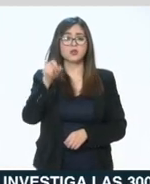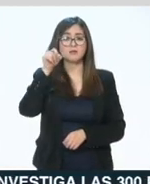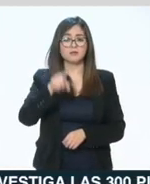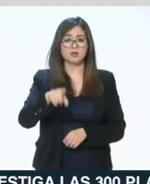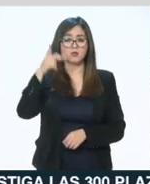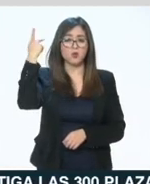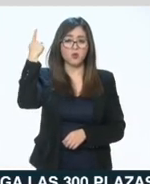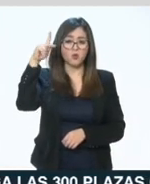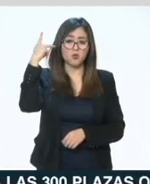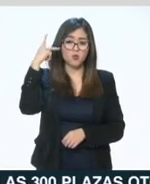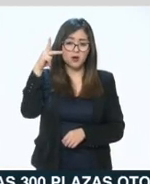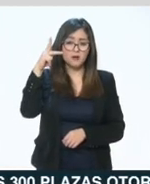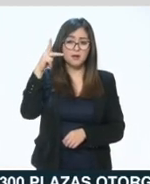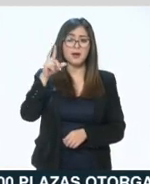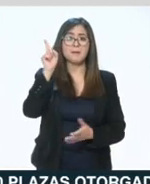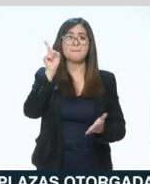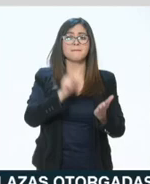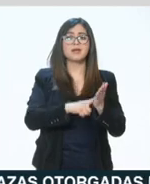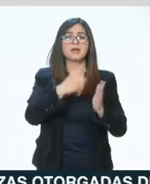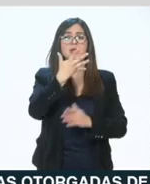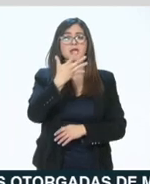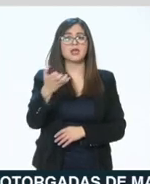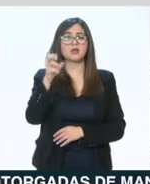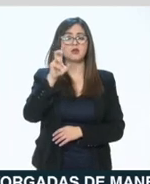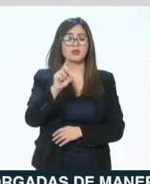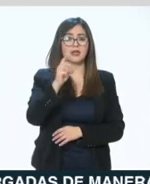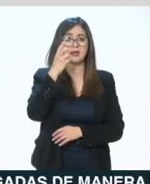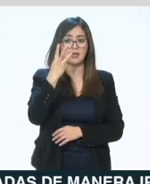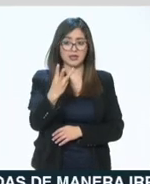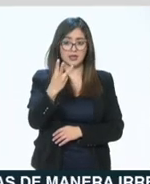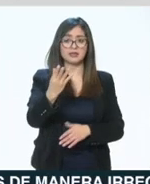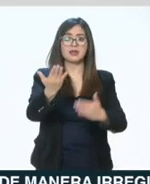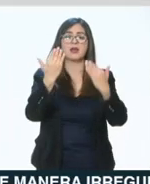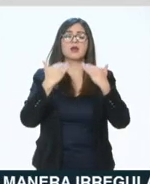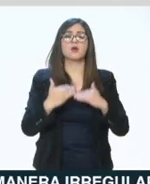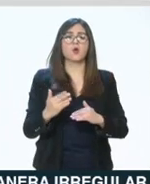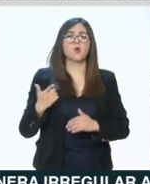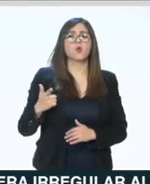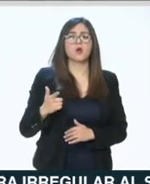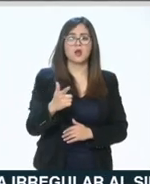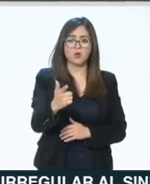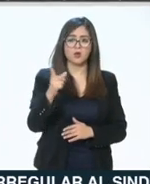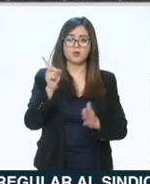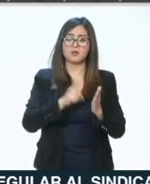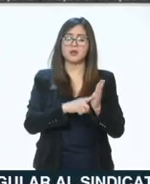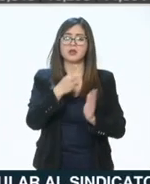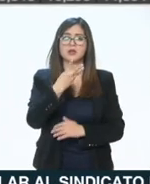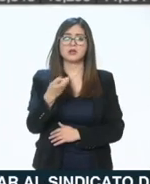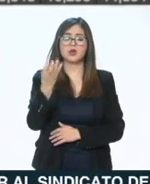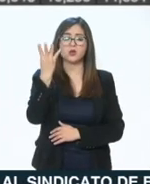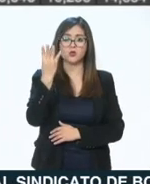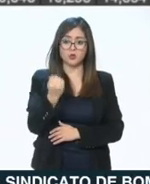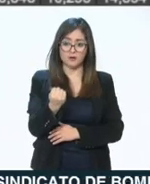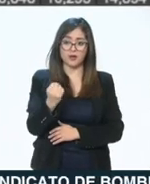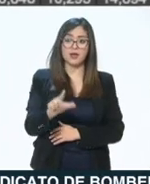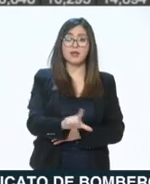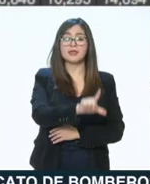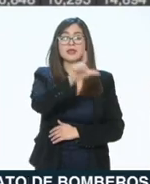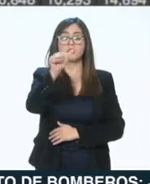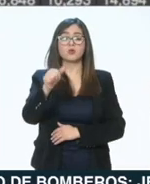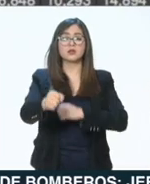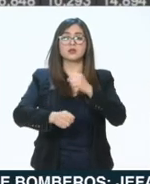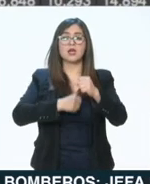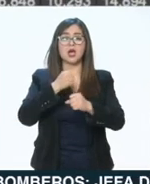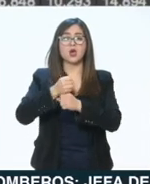en primer lugar con 1.533, seguido de Guanajuato con 1.309. Para el